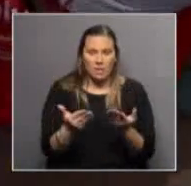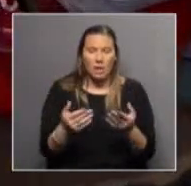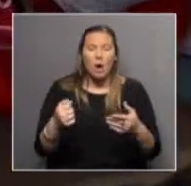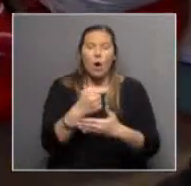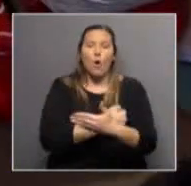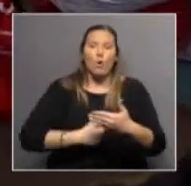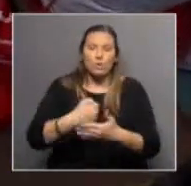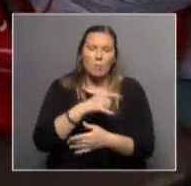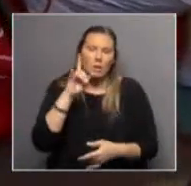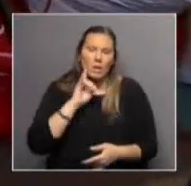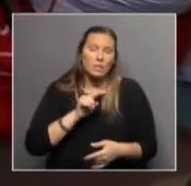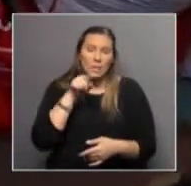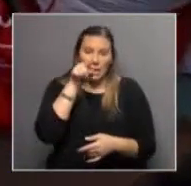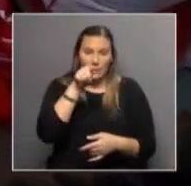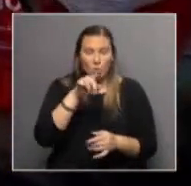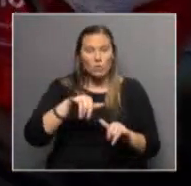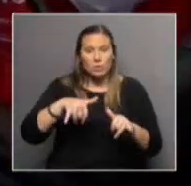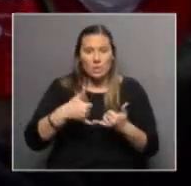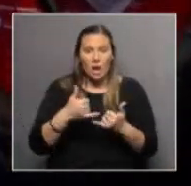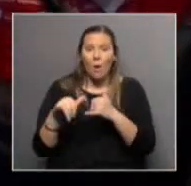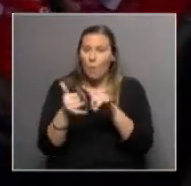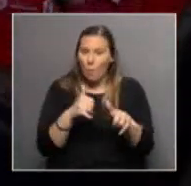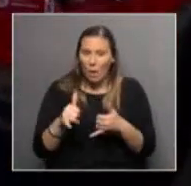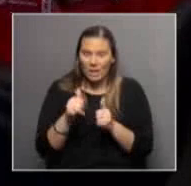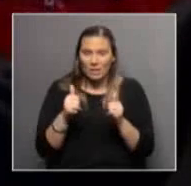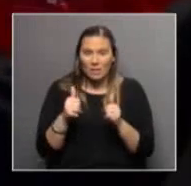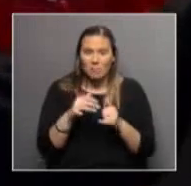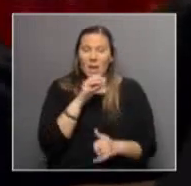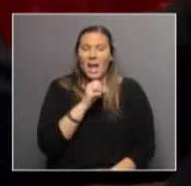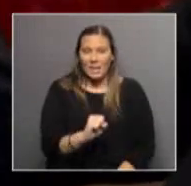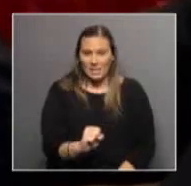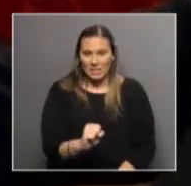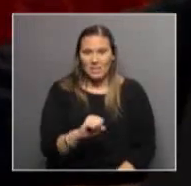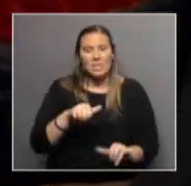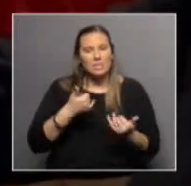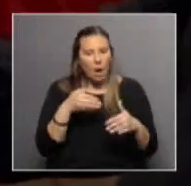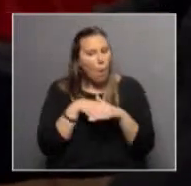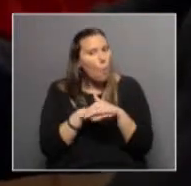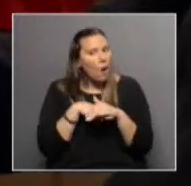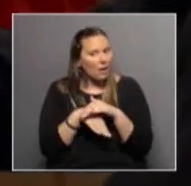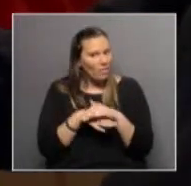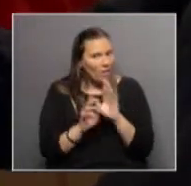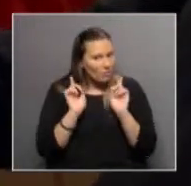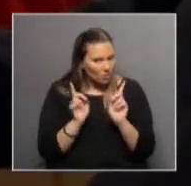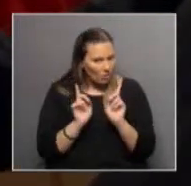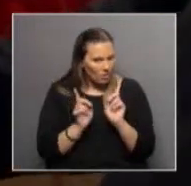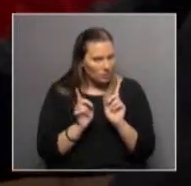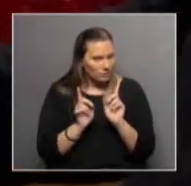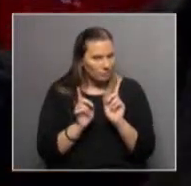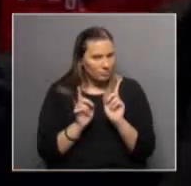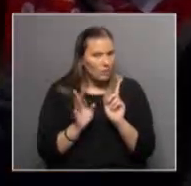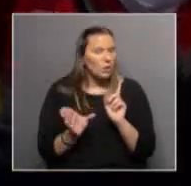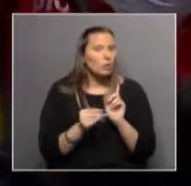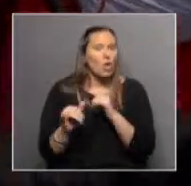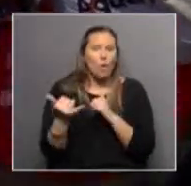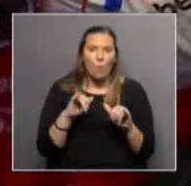ollas para la leche. Acá ya estamos con juguetes para Reyes. Ya estamos guardando juguetes para Reyes. Todos los